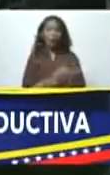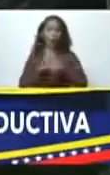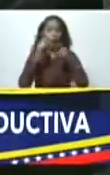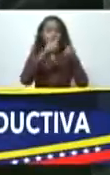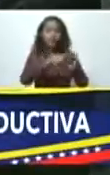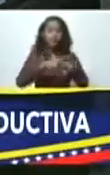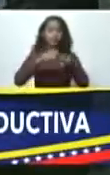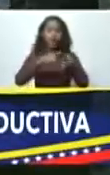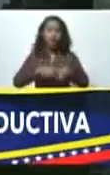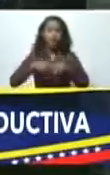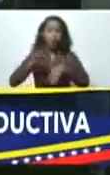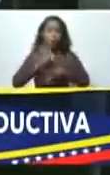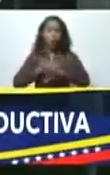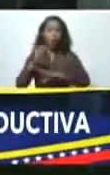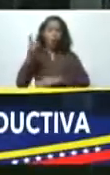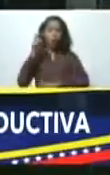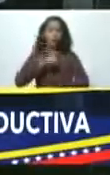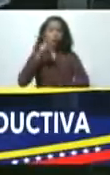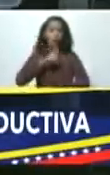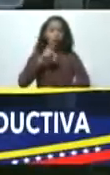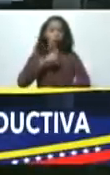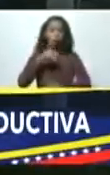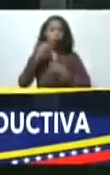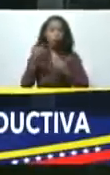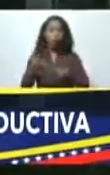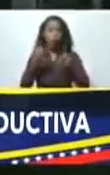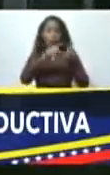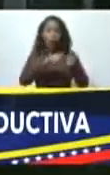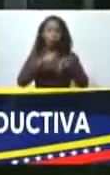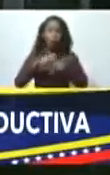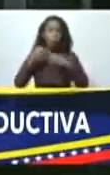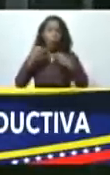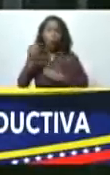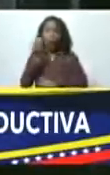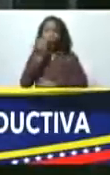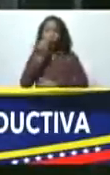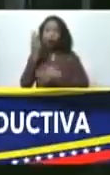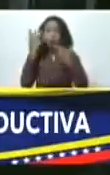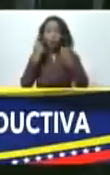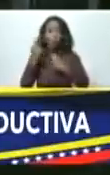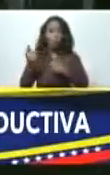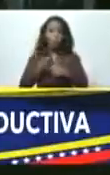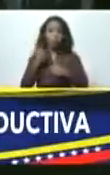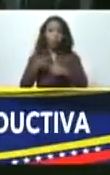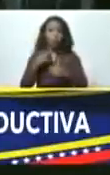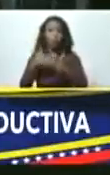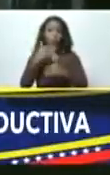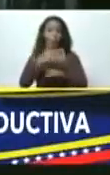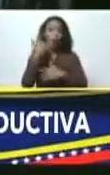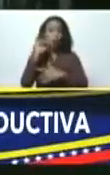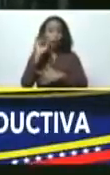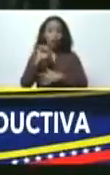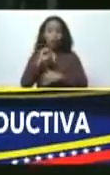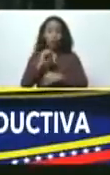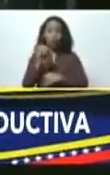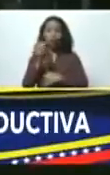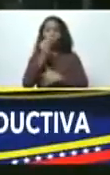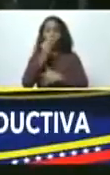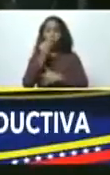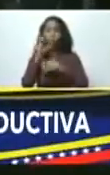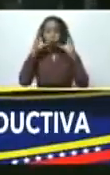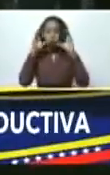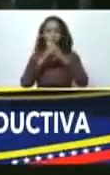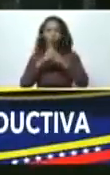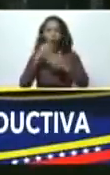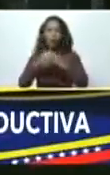agricultor. Correcto. Porque necesitamos de la agricultura para alimentar a los animales en principio. Luego tenemos, sí, alimentos concentrados que nos ayudan a